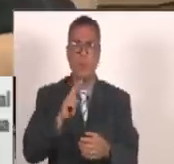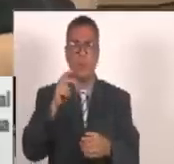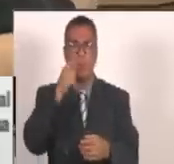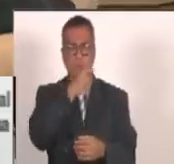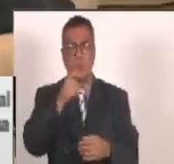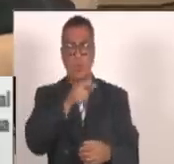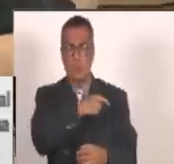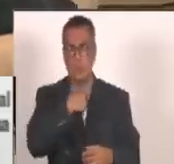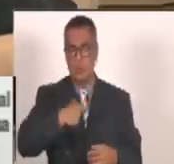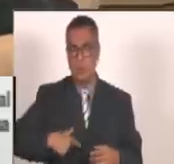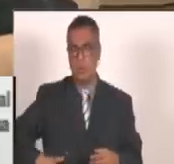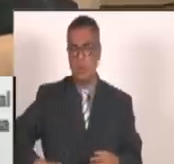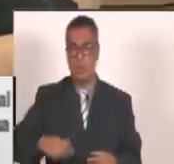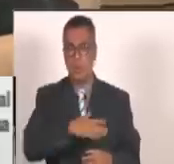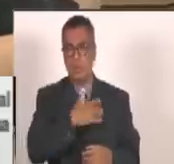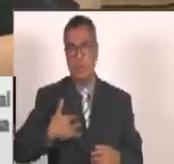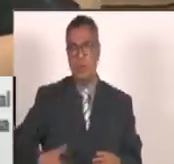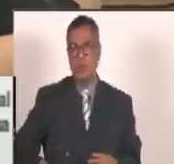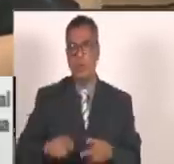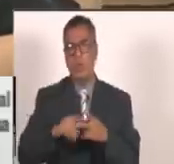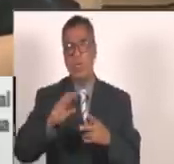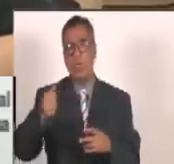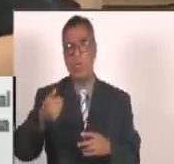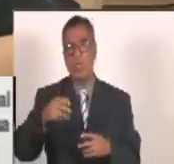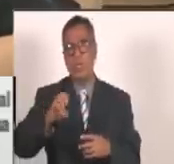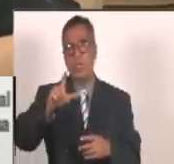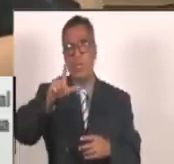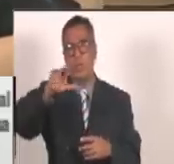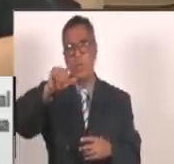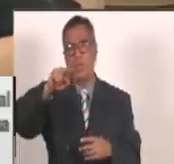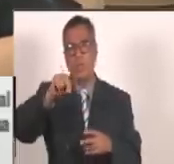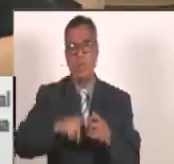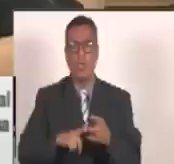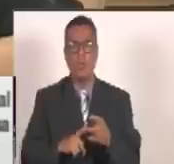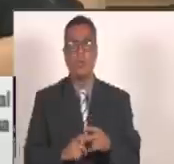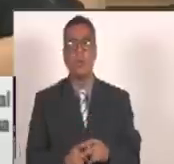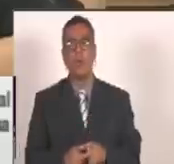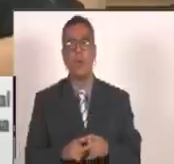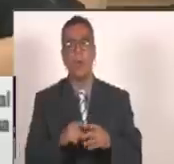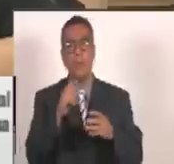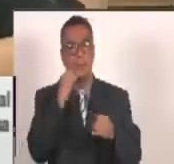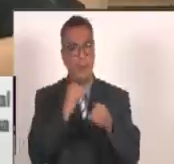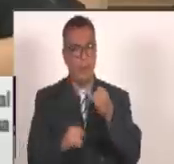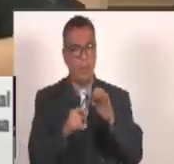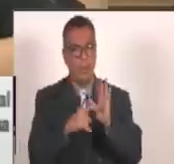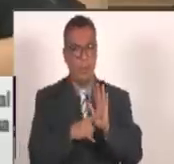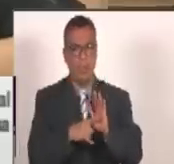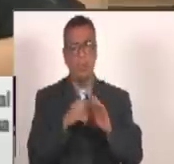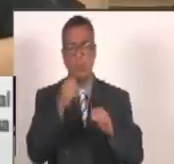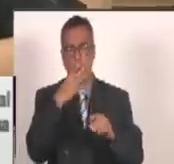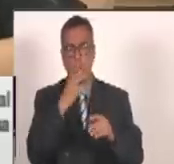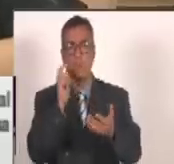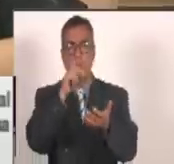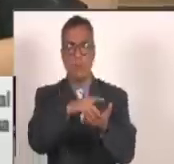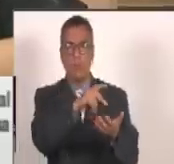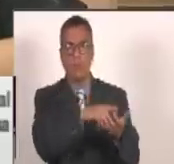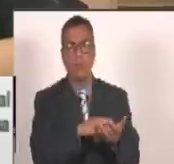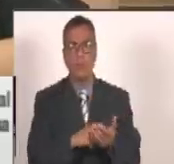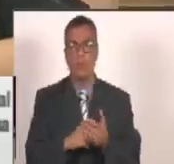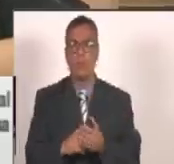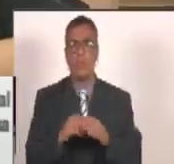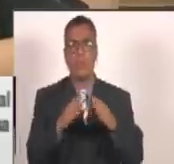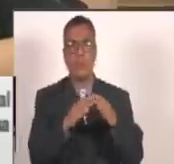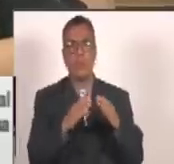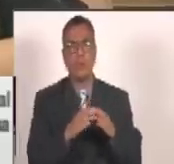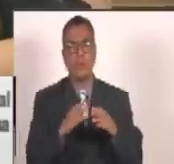República Popular China, la República Argelina Democrática y Popular, culminando con la extraordinaria participación en